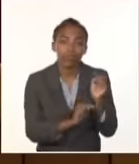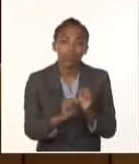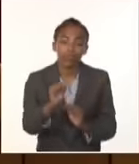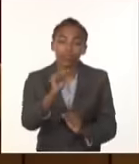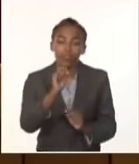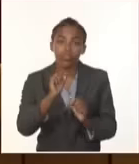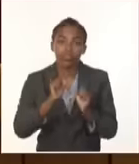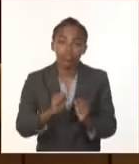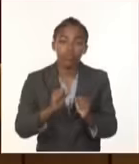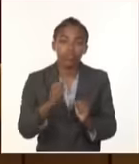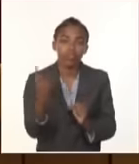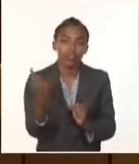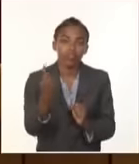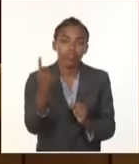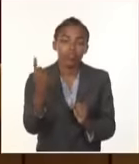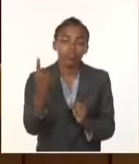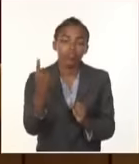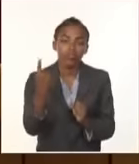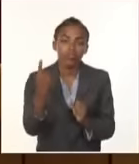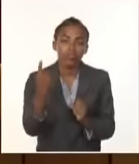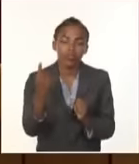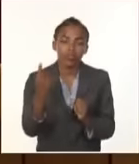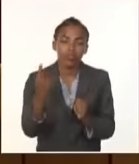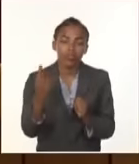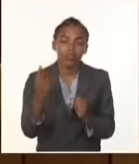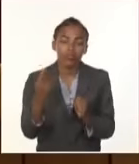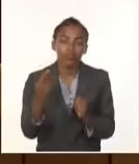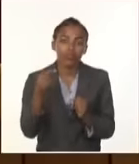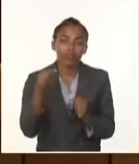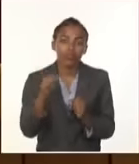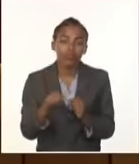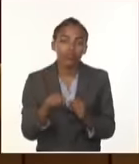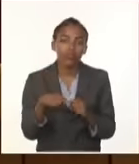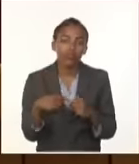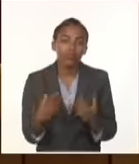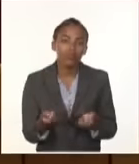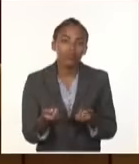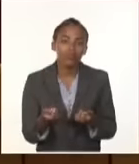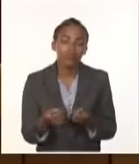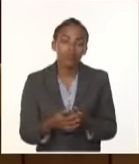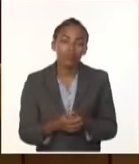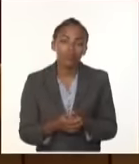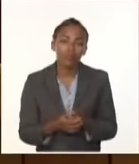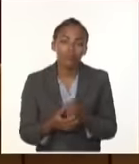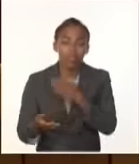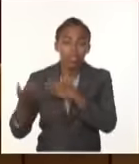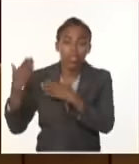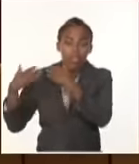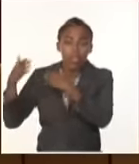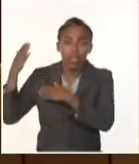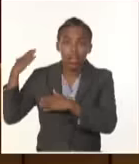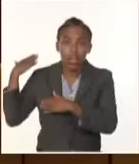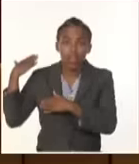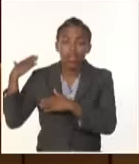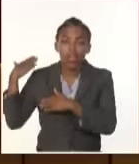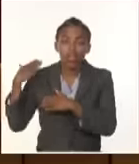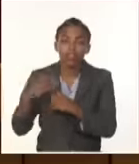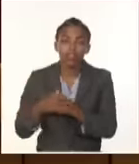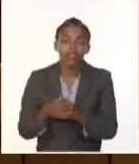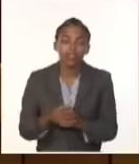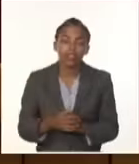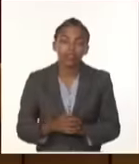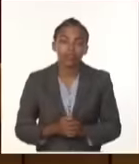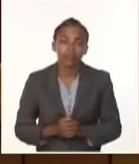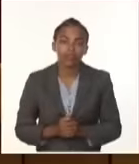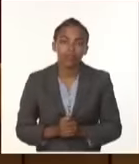su voluntad al resto del planeta es ya un sueño del pasado, y pretender reanimarlo conduce a callejones riesgosos y